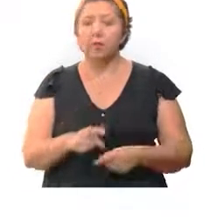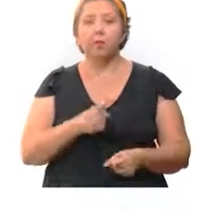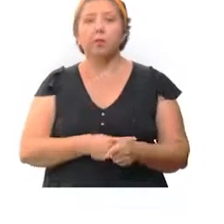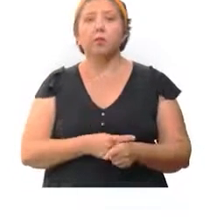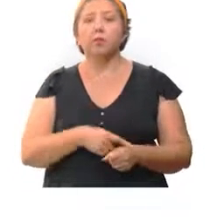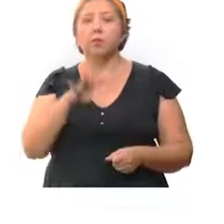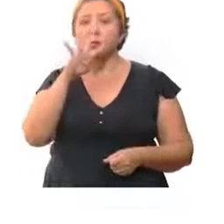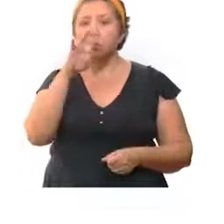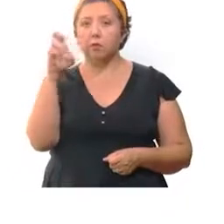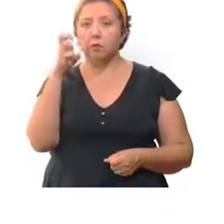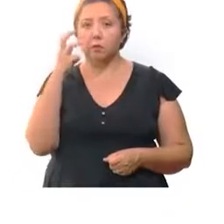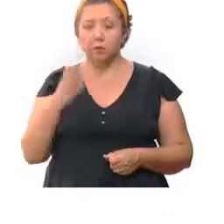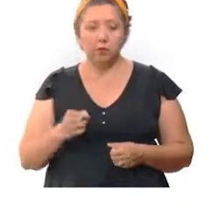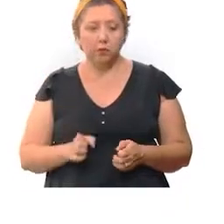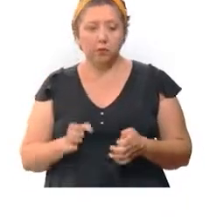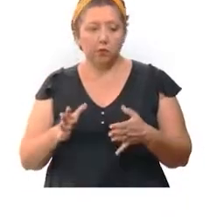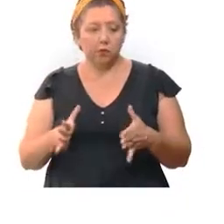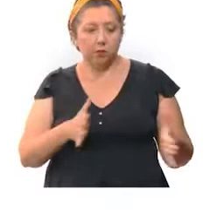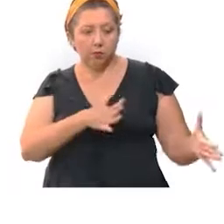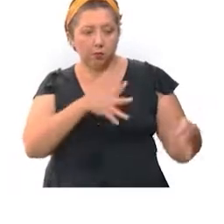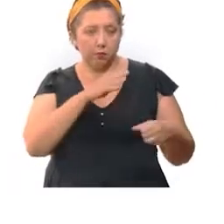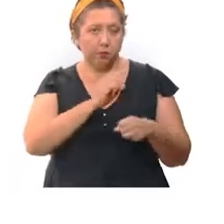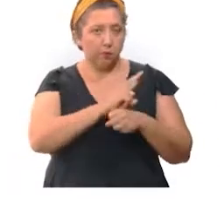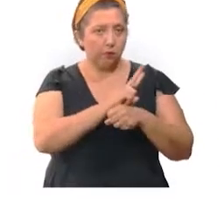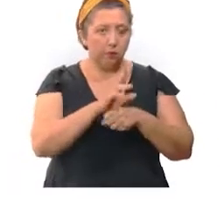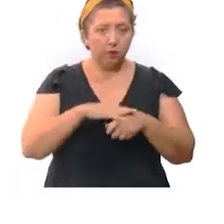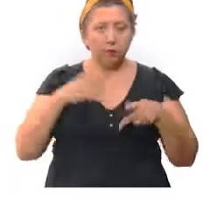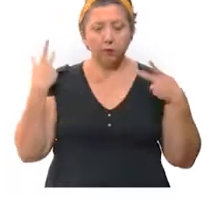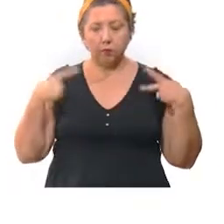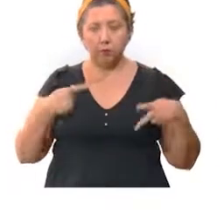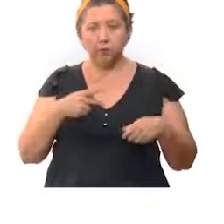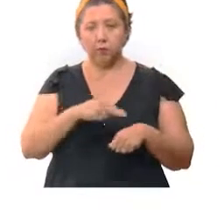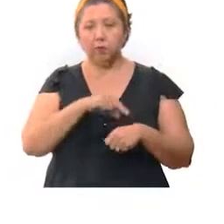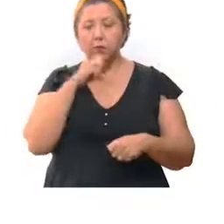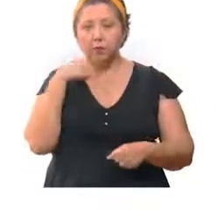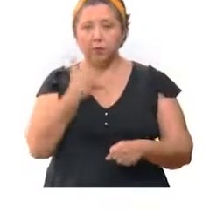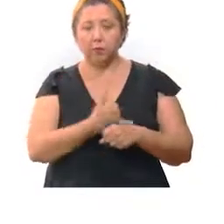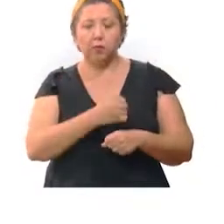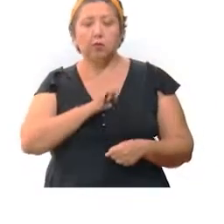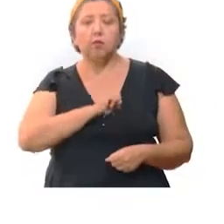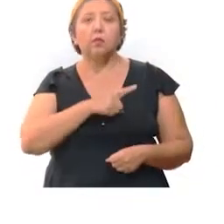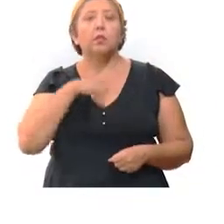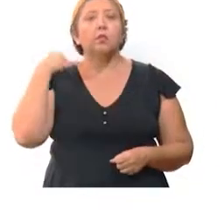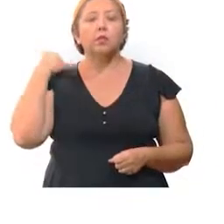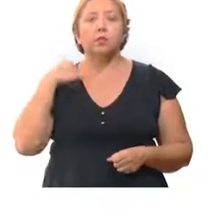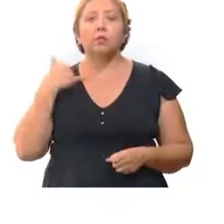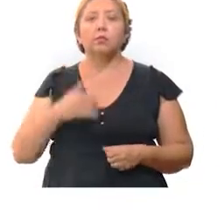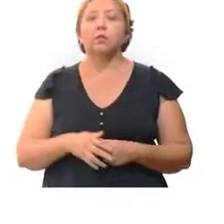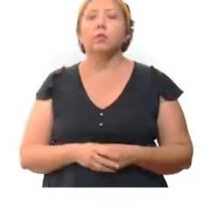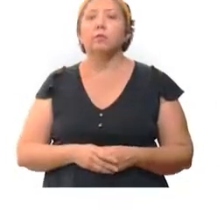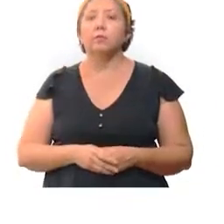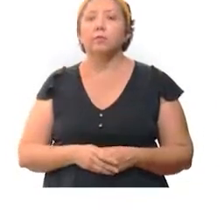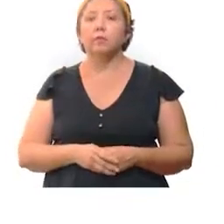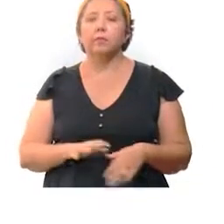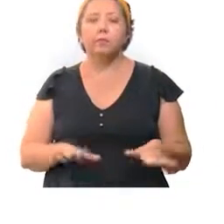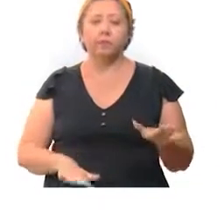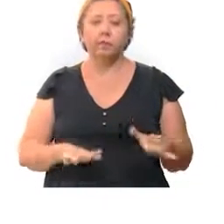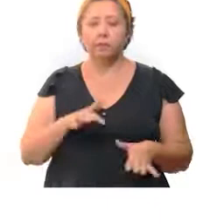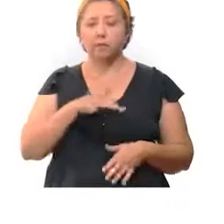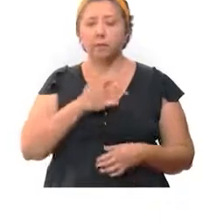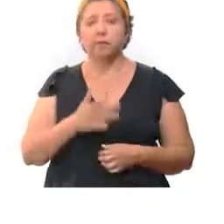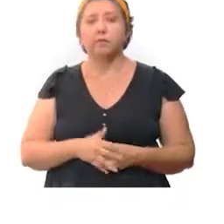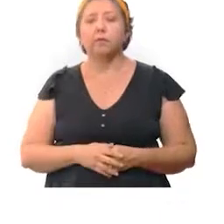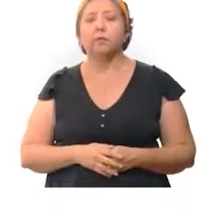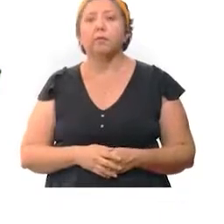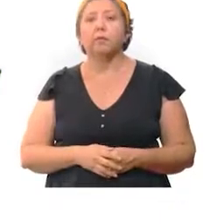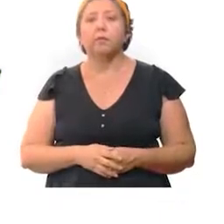activos, 403 están estables, aislados, monitoreados constantemente por personal médico de los servicios de salud de Yucatán. Presentan